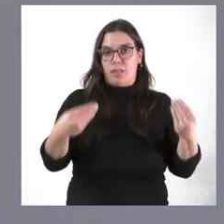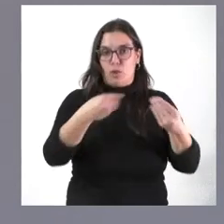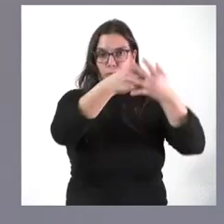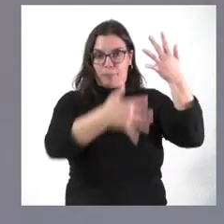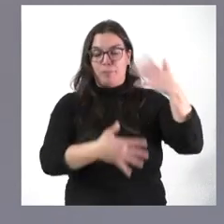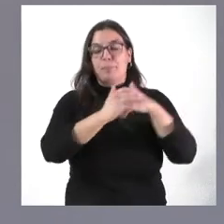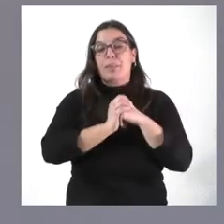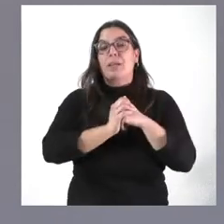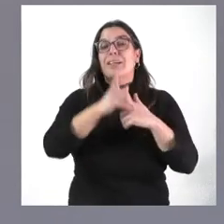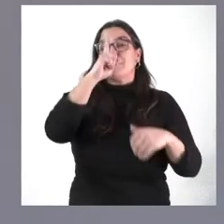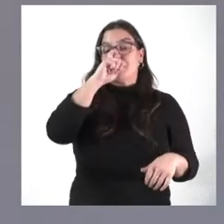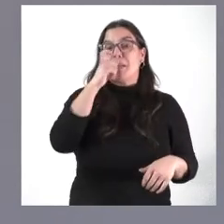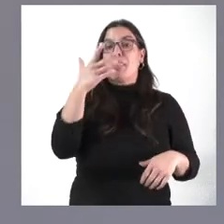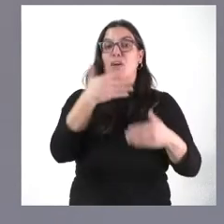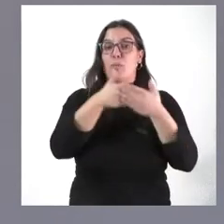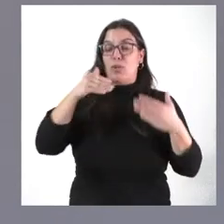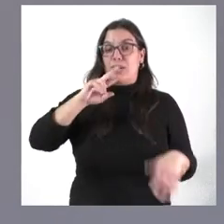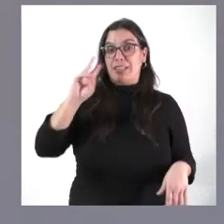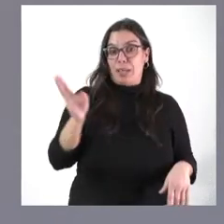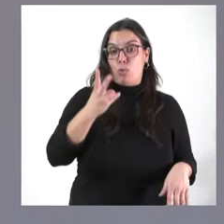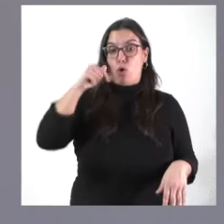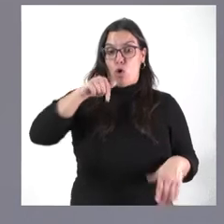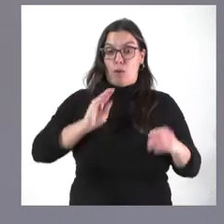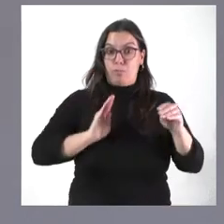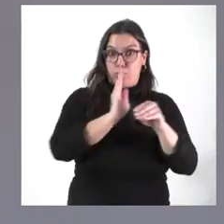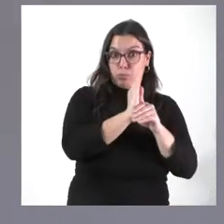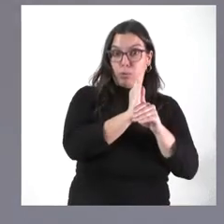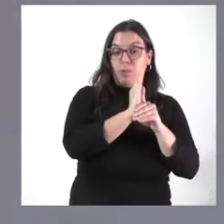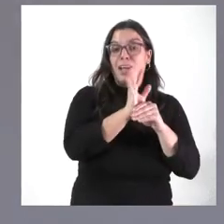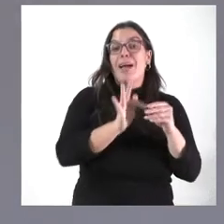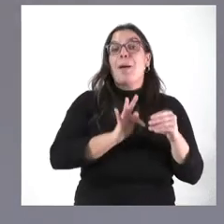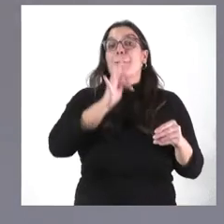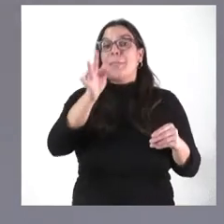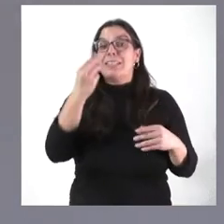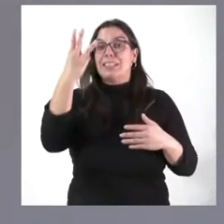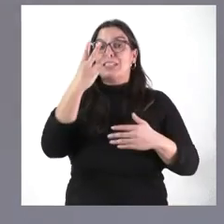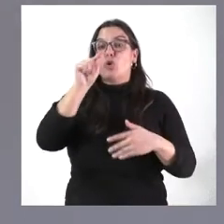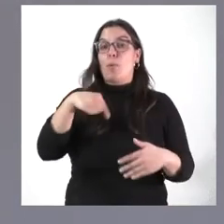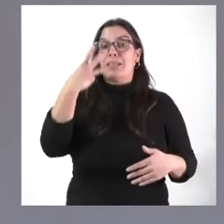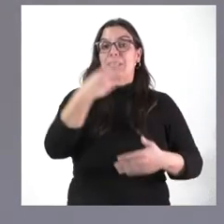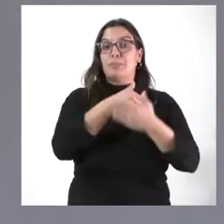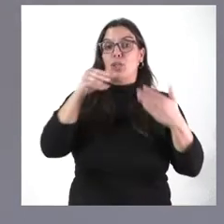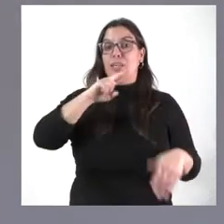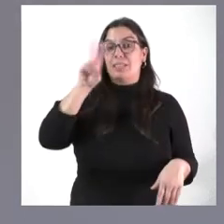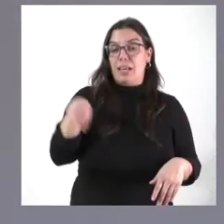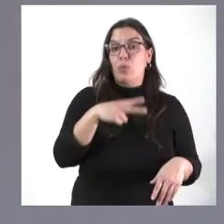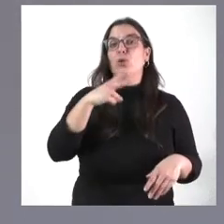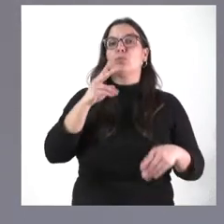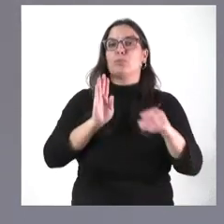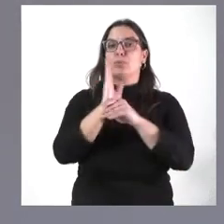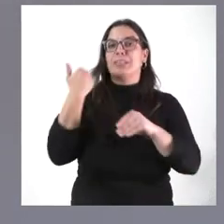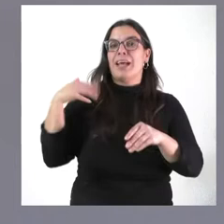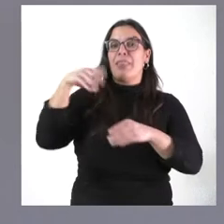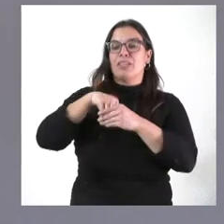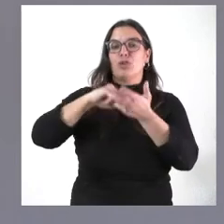que estos cinco millones de euros de hoy se unen a los 3,3 millones de euros en una consejería otorgan el materia del plan